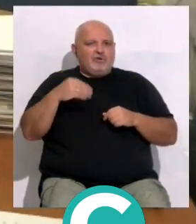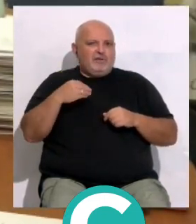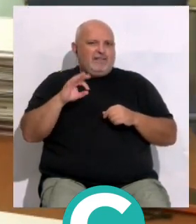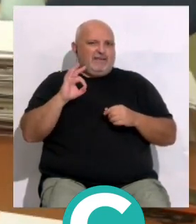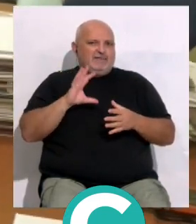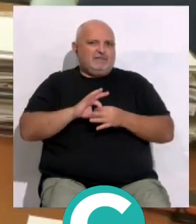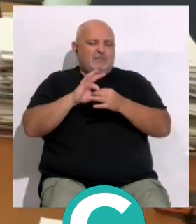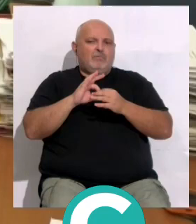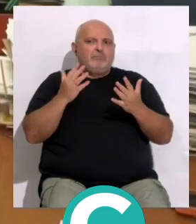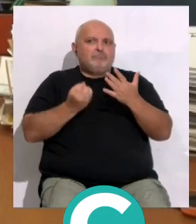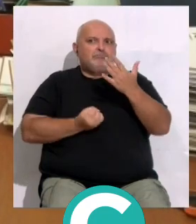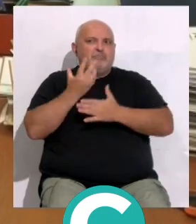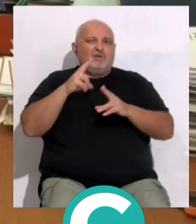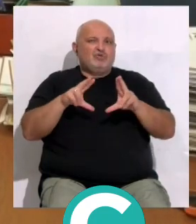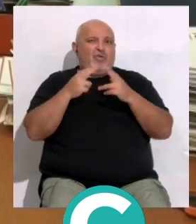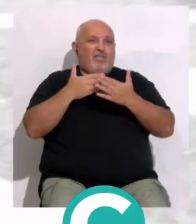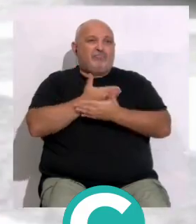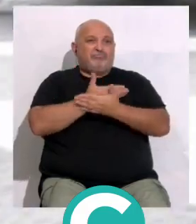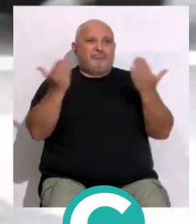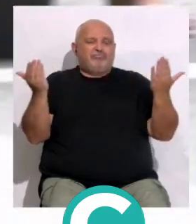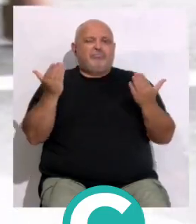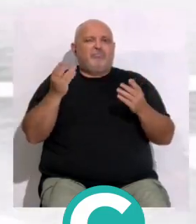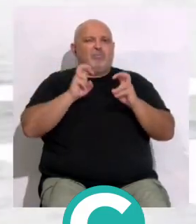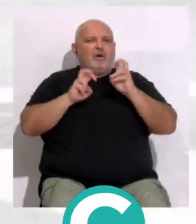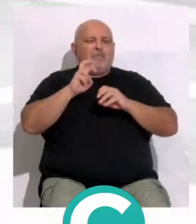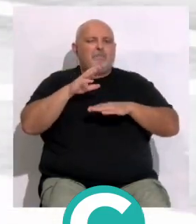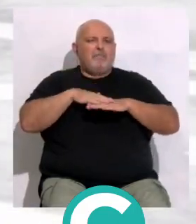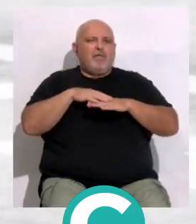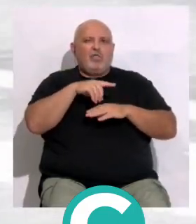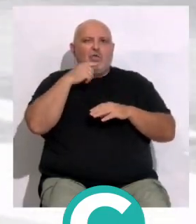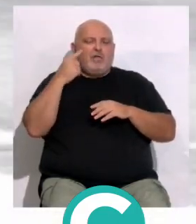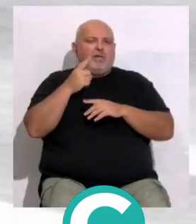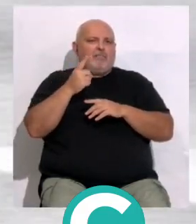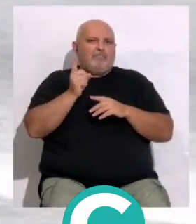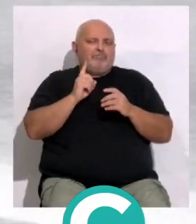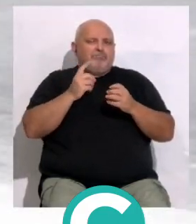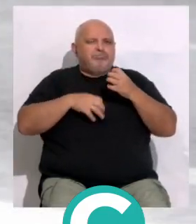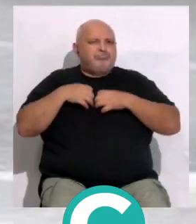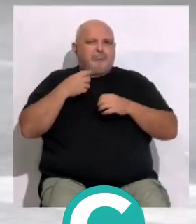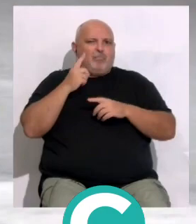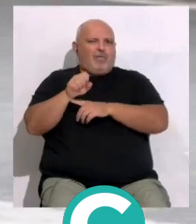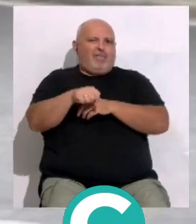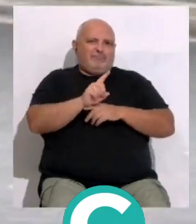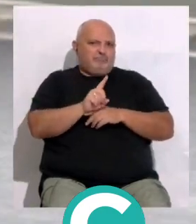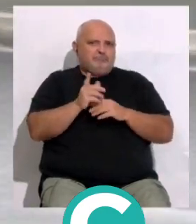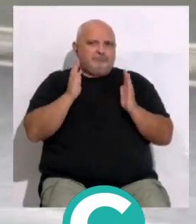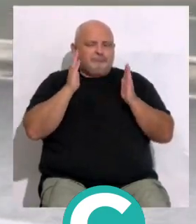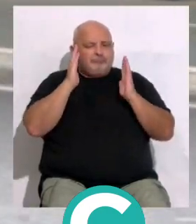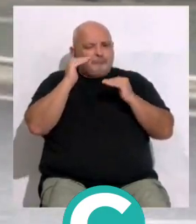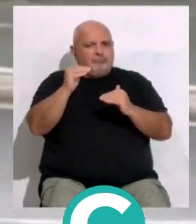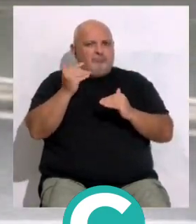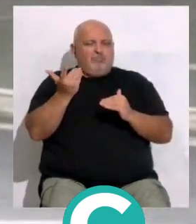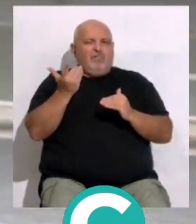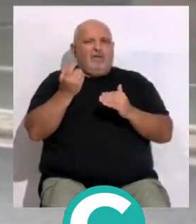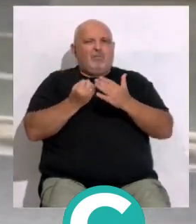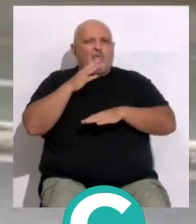jóvenes ante una sociedad en la que hay una tolerancia mínima al dolor y las frustraciones, con nuevos obstáculos ocasionados